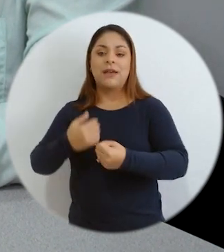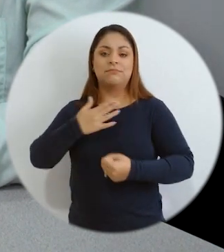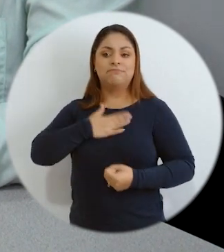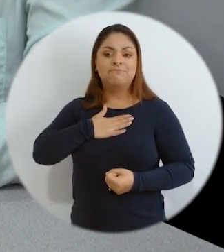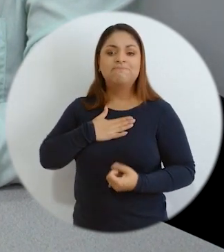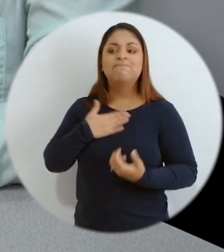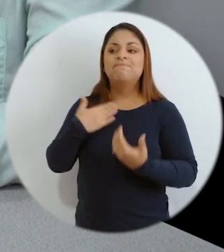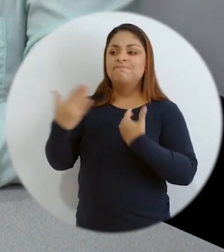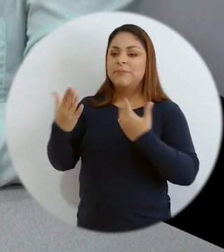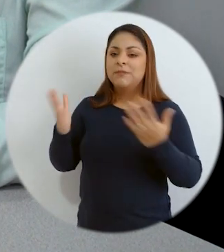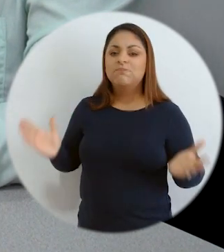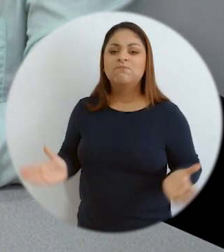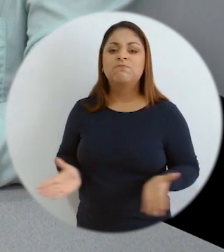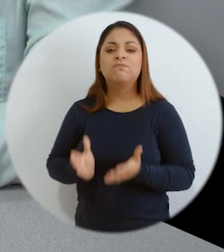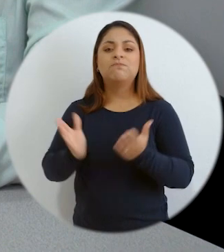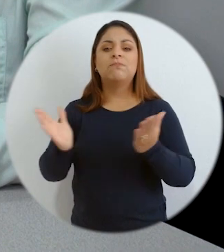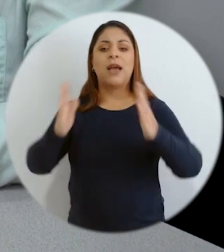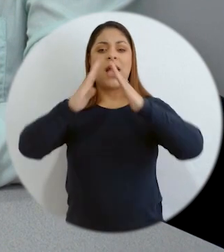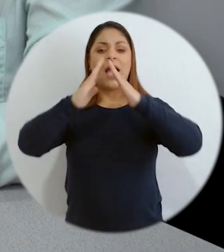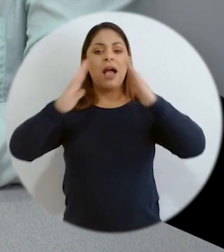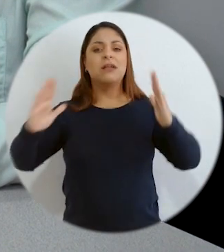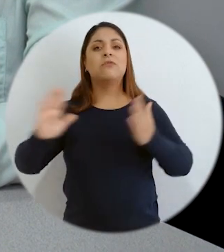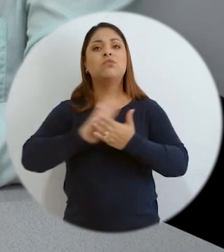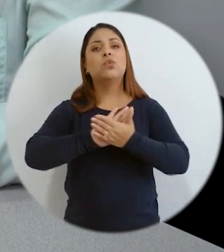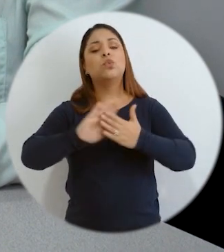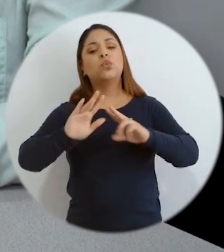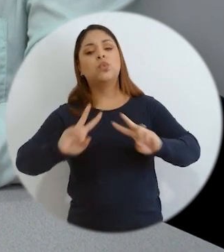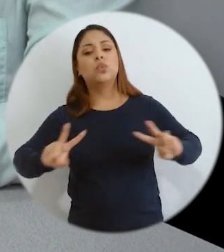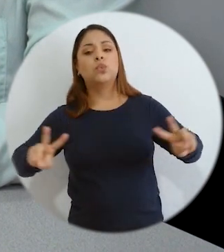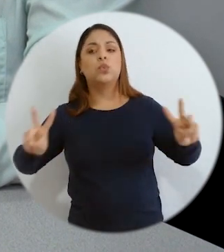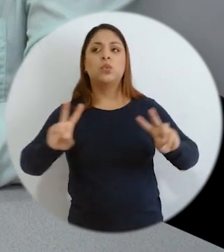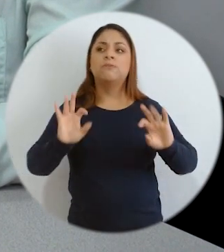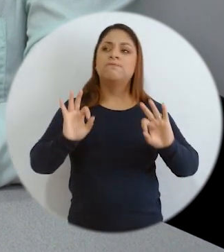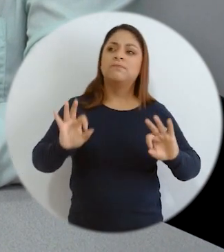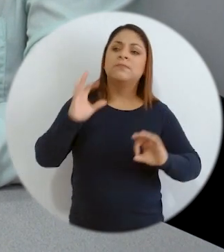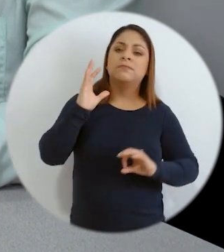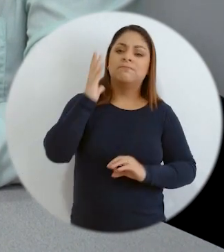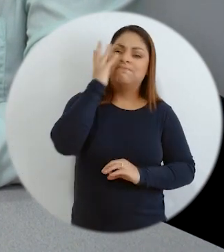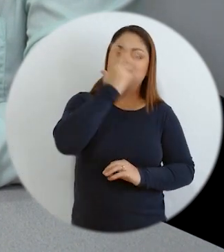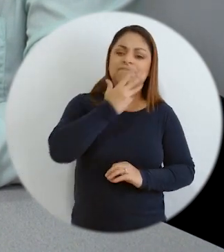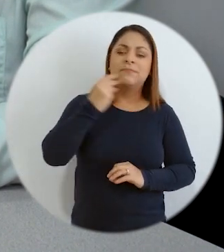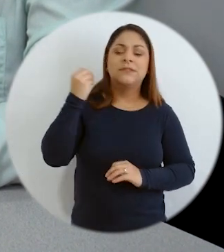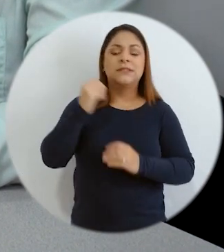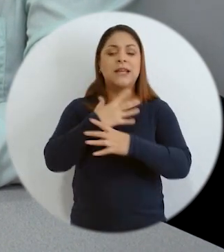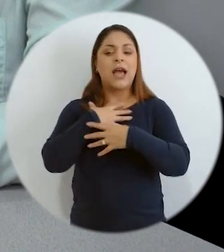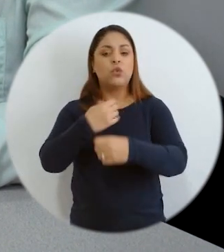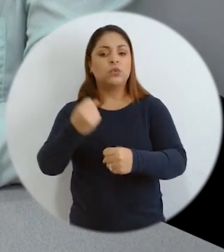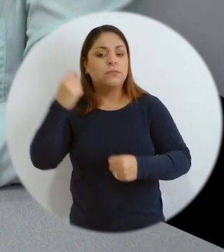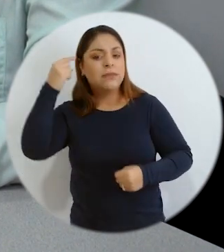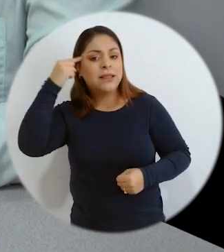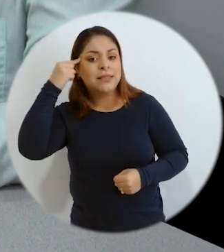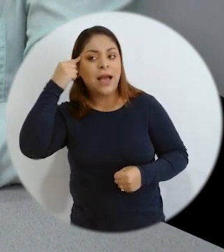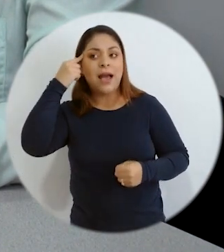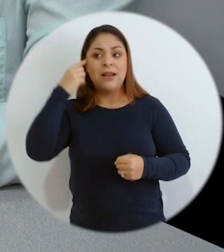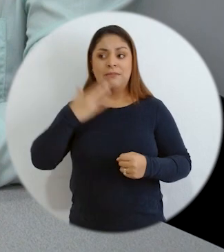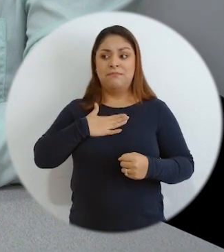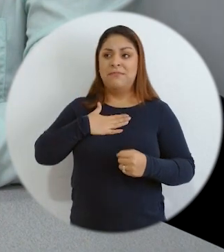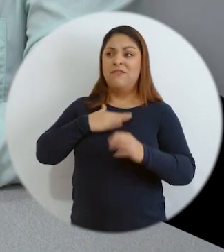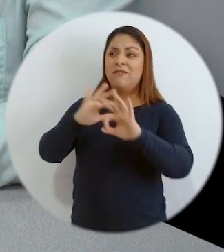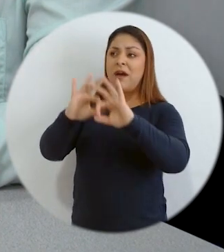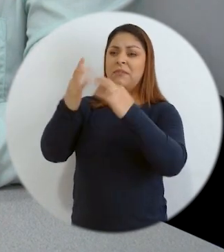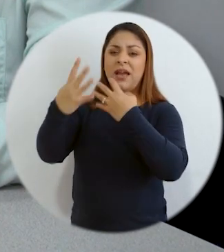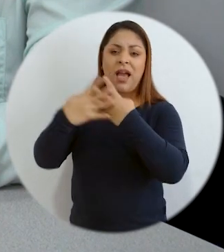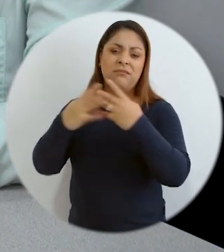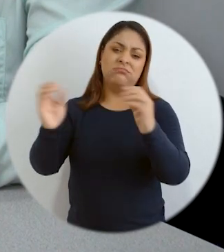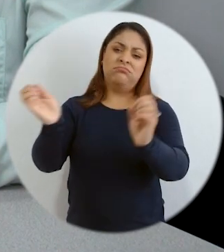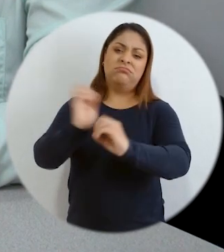confiar en ellos, que estén siempre ahí, el que haya salud mental y física en tu casa, el que no tengas familiares ni parientes ni